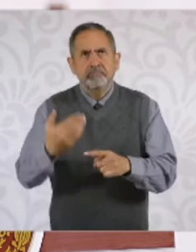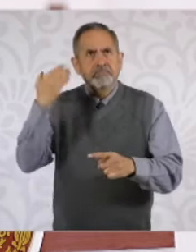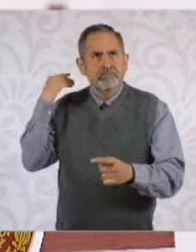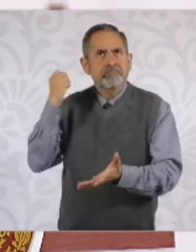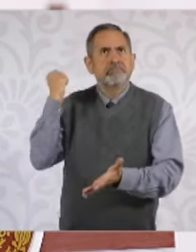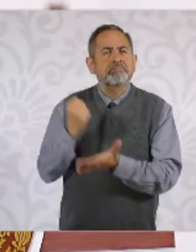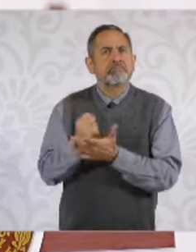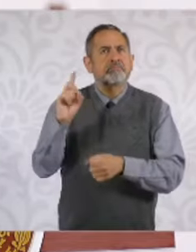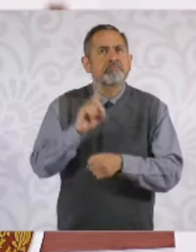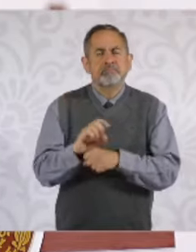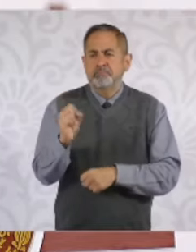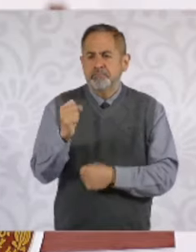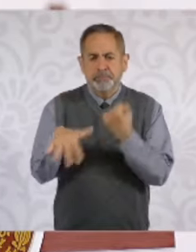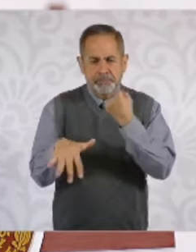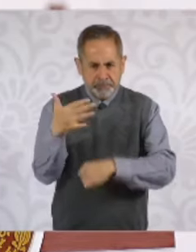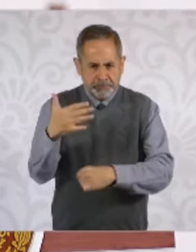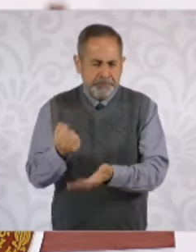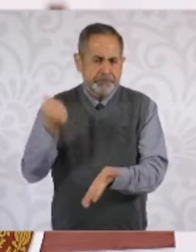de septiembre.